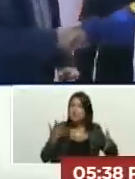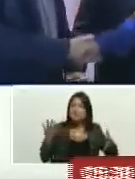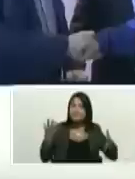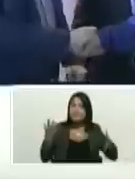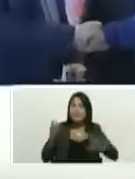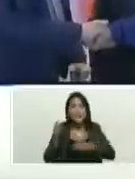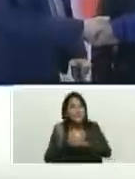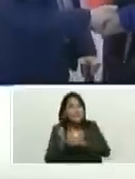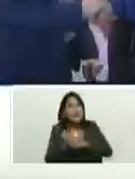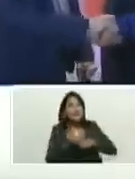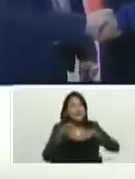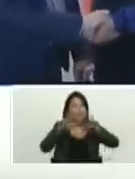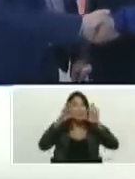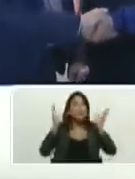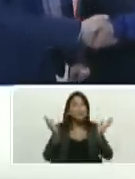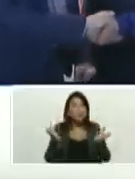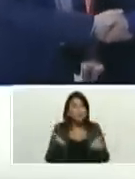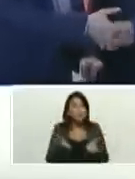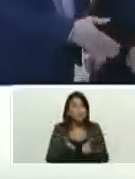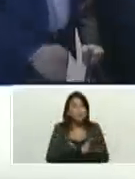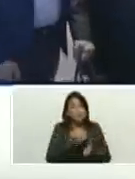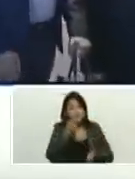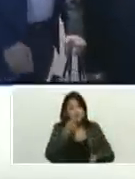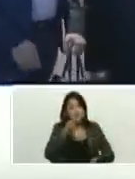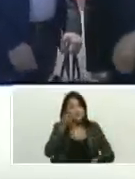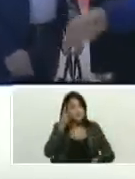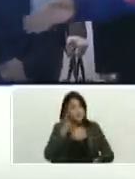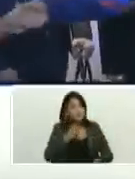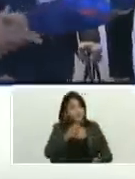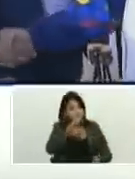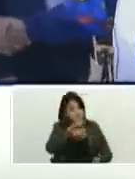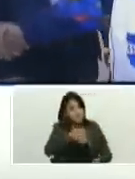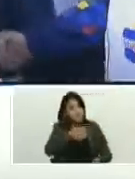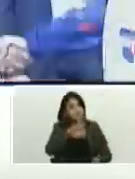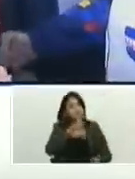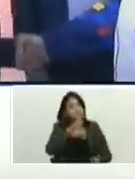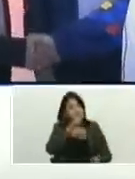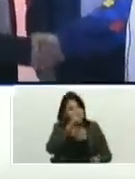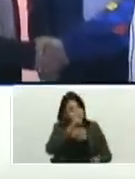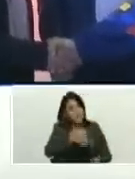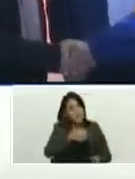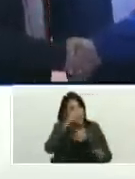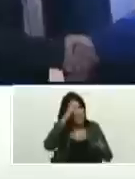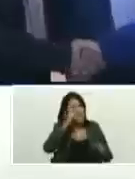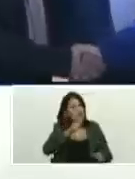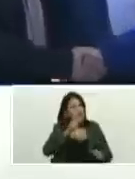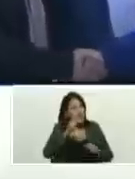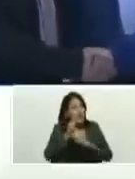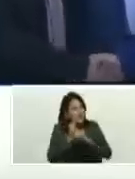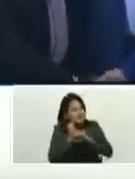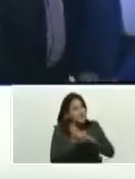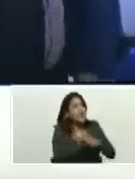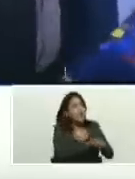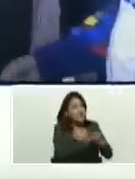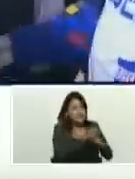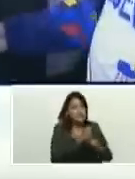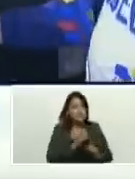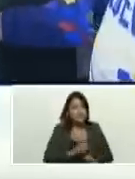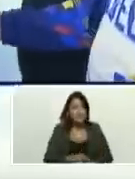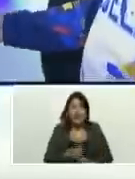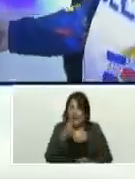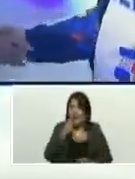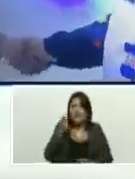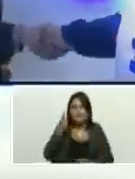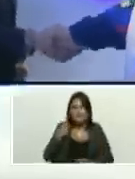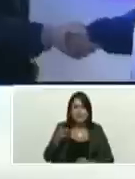béisbol mundial. Me decía un experto ayer, cuando asistí a entregar oficialmente el Estadio Monumental de Caracas,